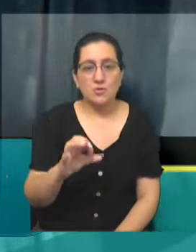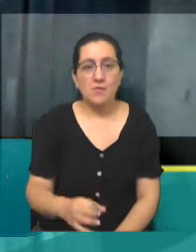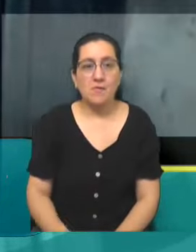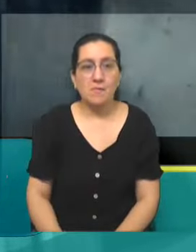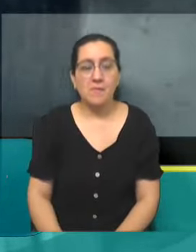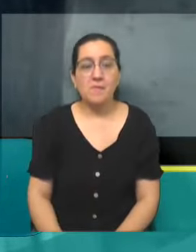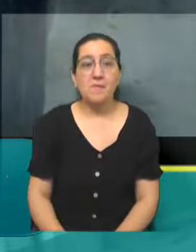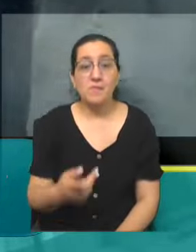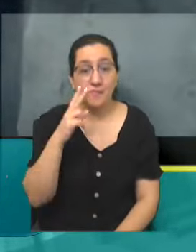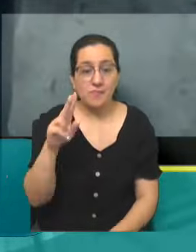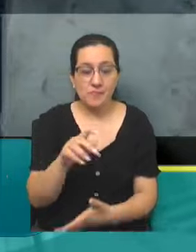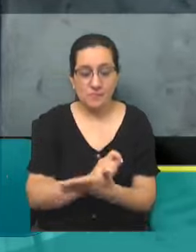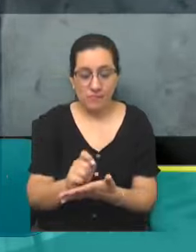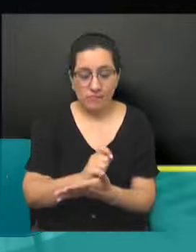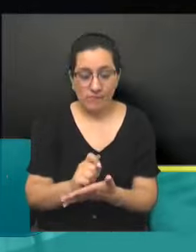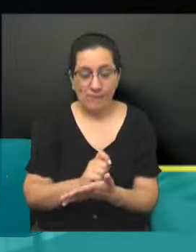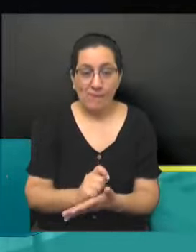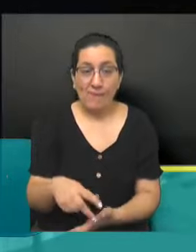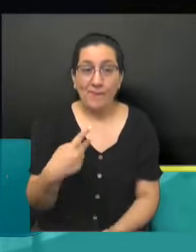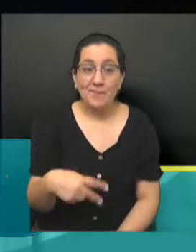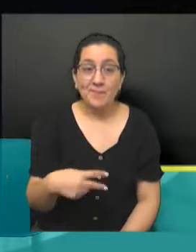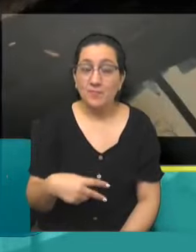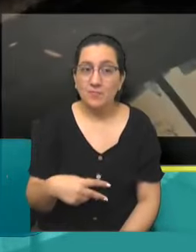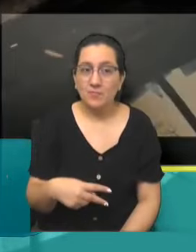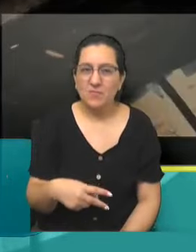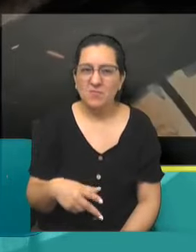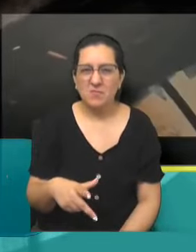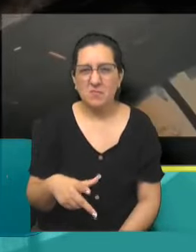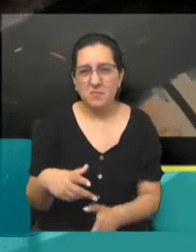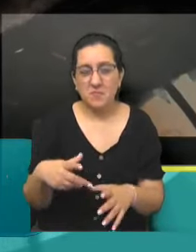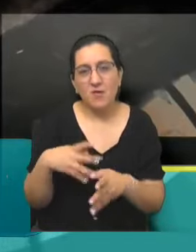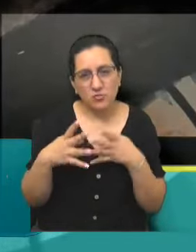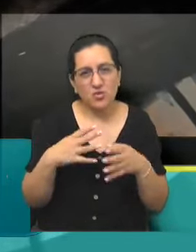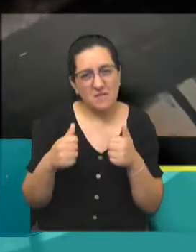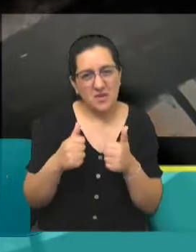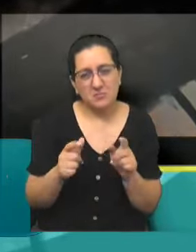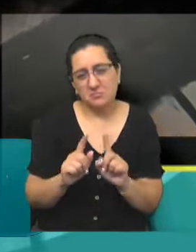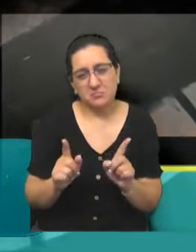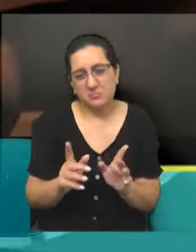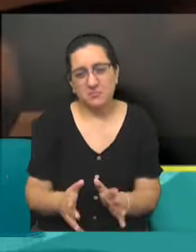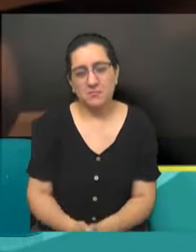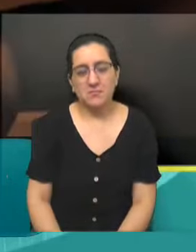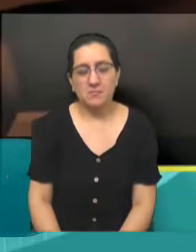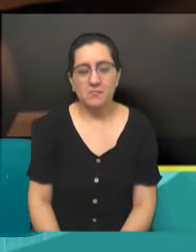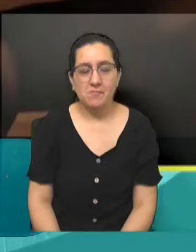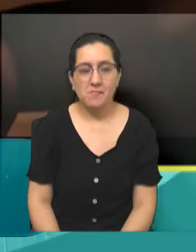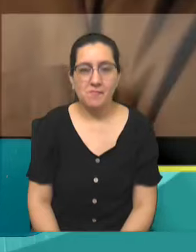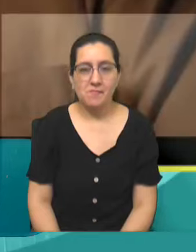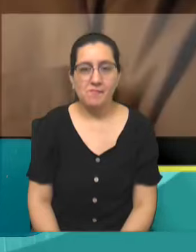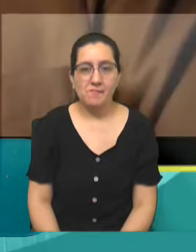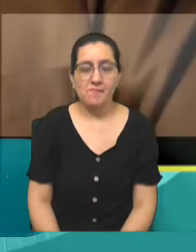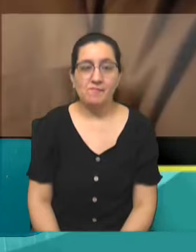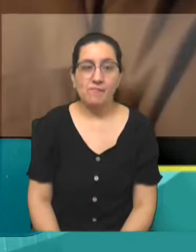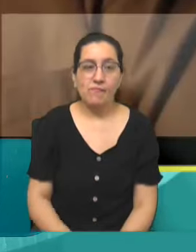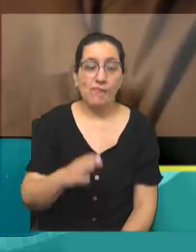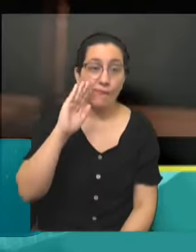de los guiones de una de las versiones, y nunca fueron grandes éxitos ni de taquilla, ni que convencieron a la crítica, ni al público, ni nada.